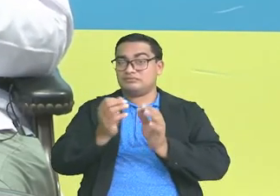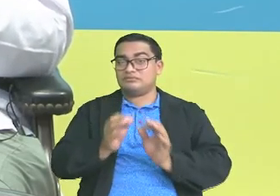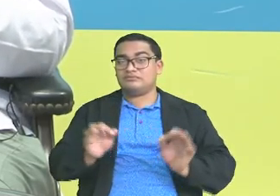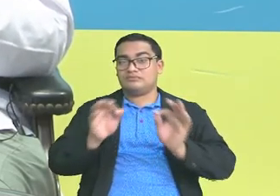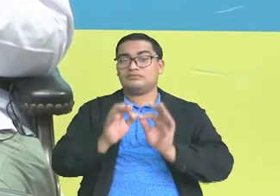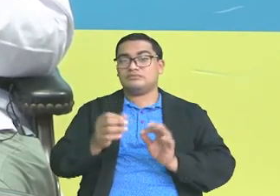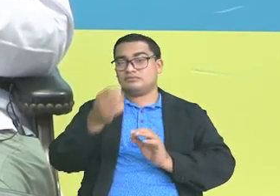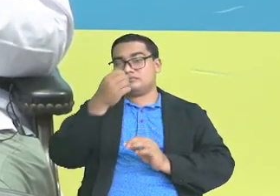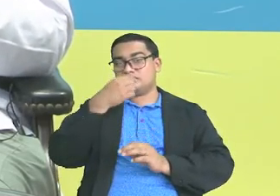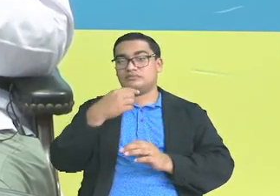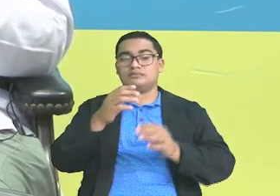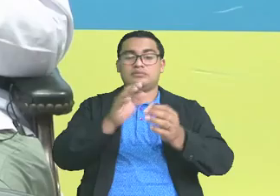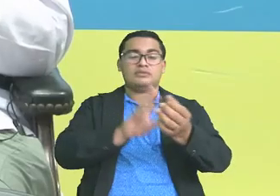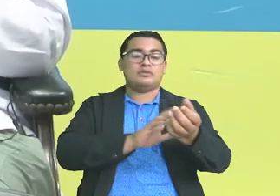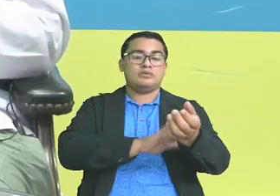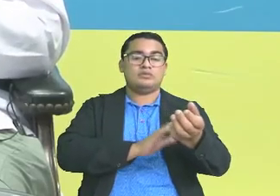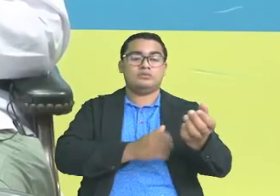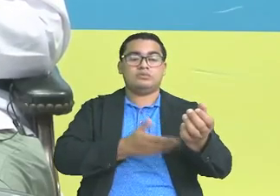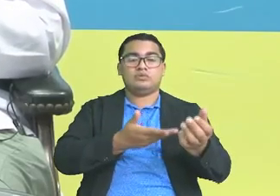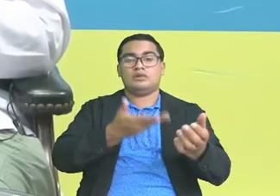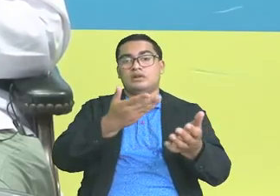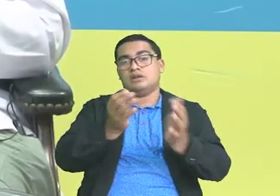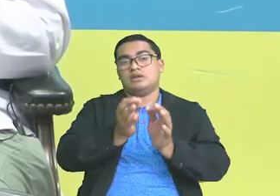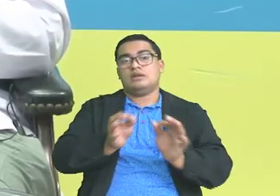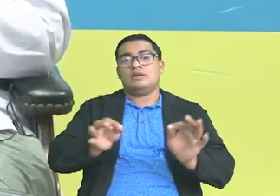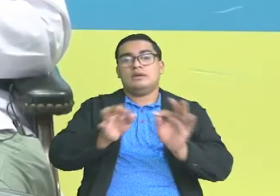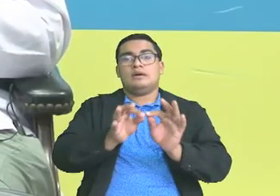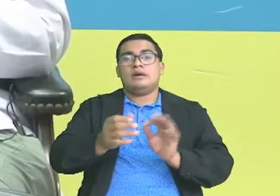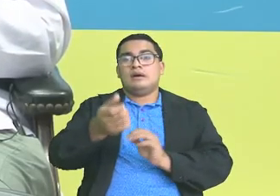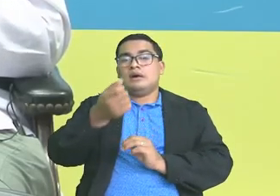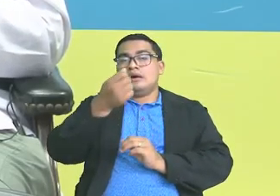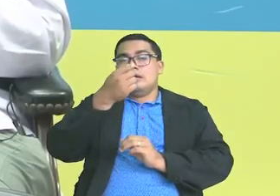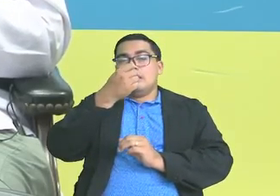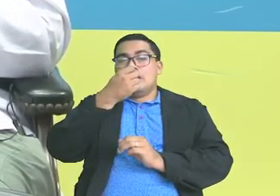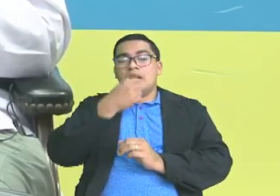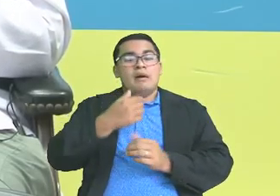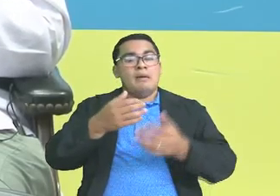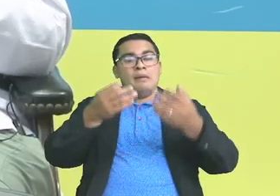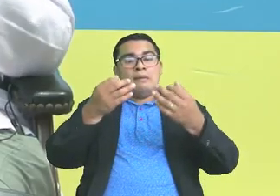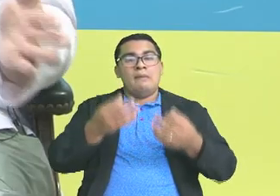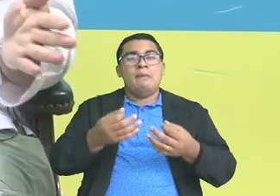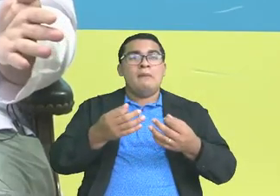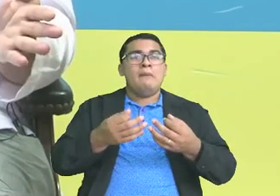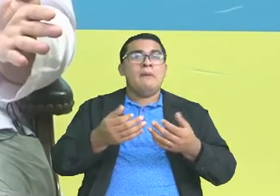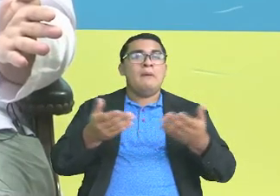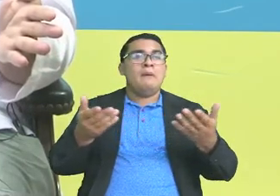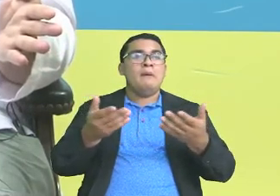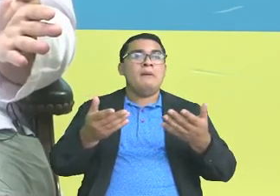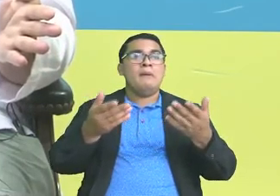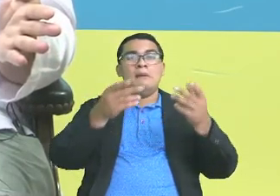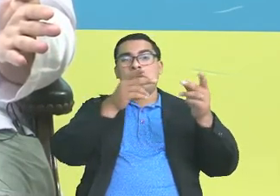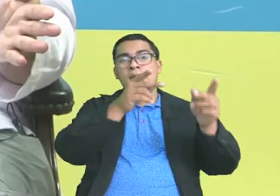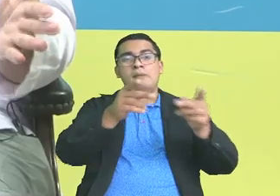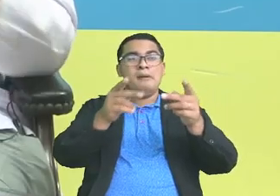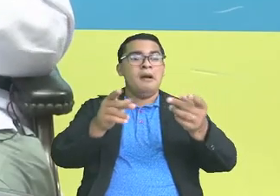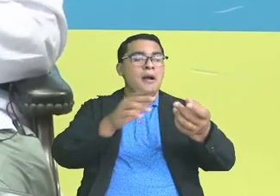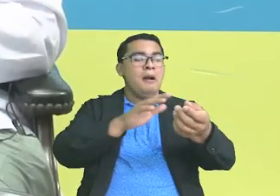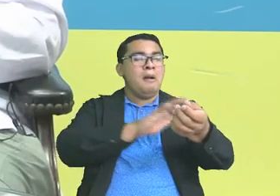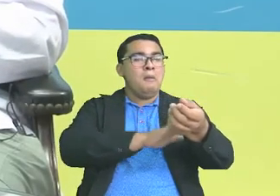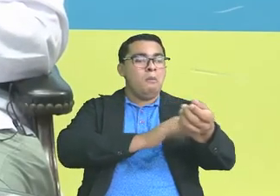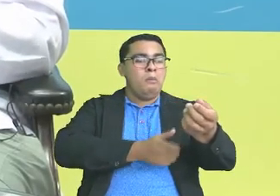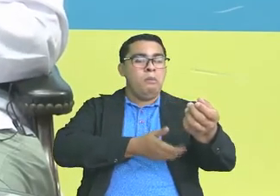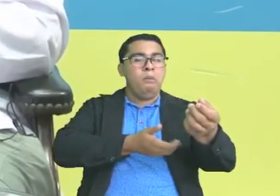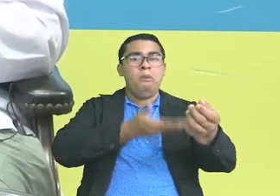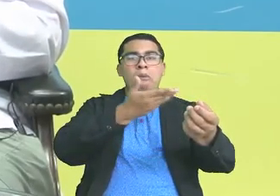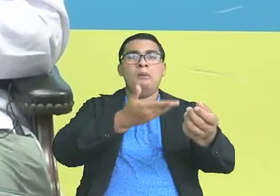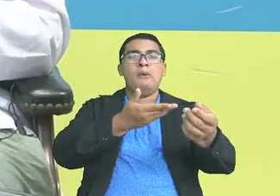Los hipertensos es importante, si se le dan su medicamento, un fenómeno que veo, pero no se toman la presión. O sea, están tomando